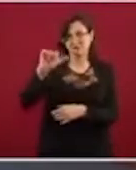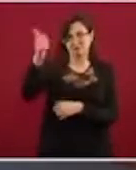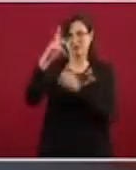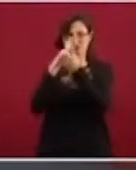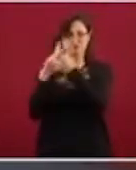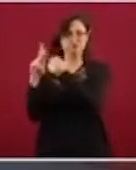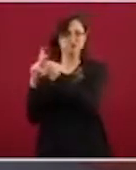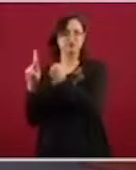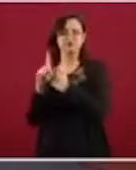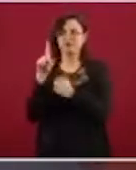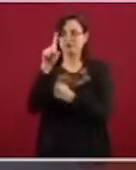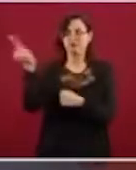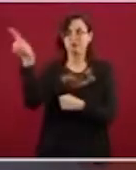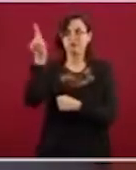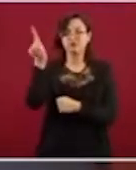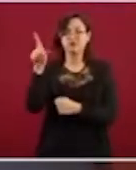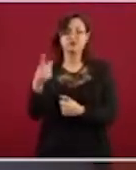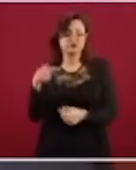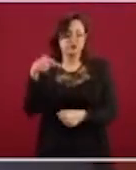Eso es lo que buscamos.